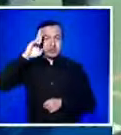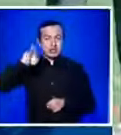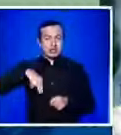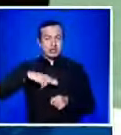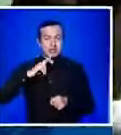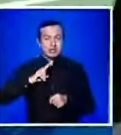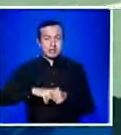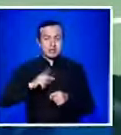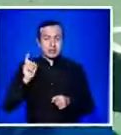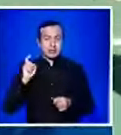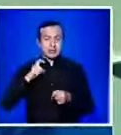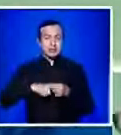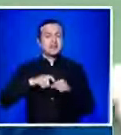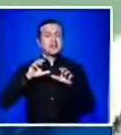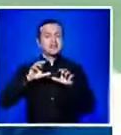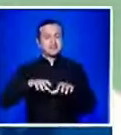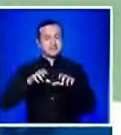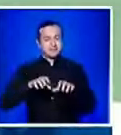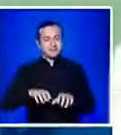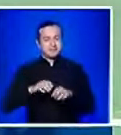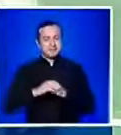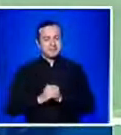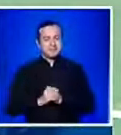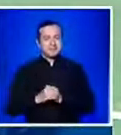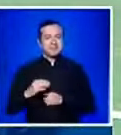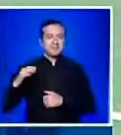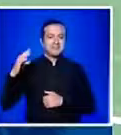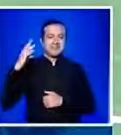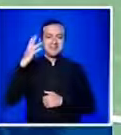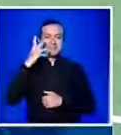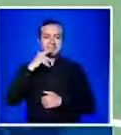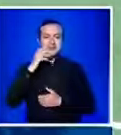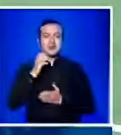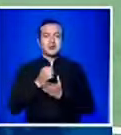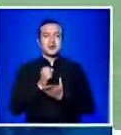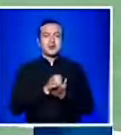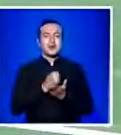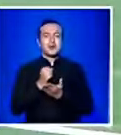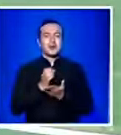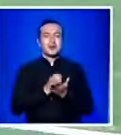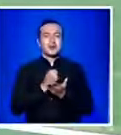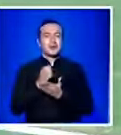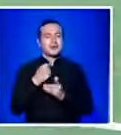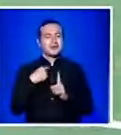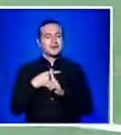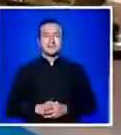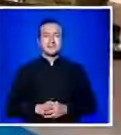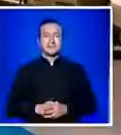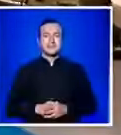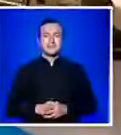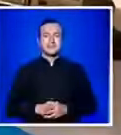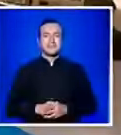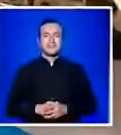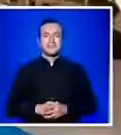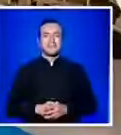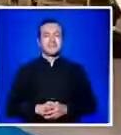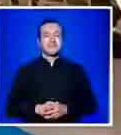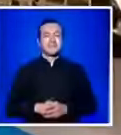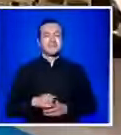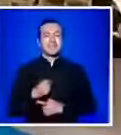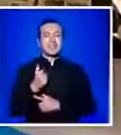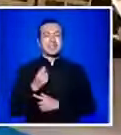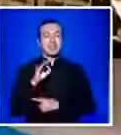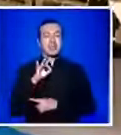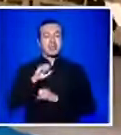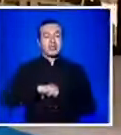e inscriba a su mascotita para este lindo curso que va a tener muy buenos resultados. Muy buenos días. Casi 9:00 a.m,